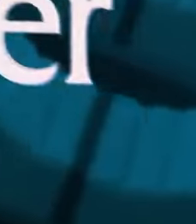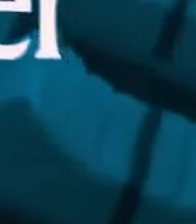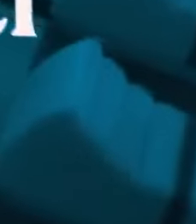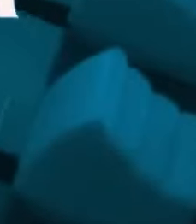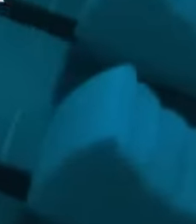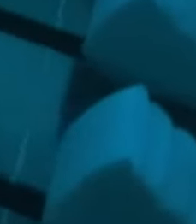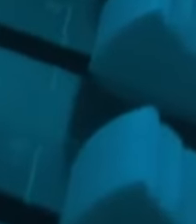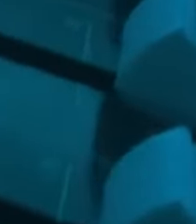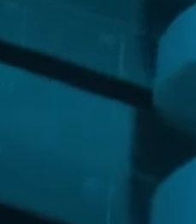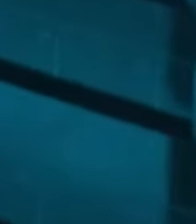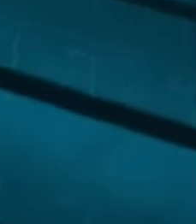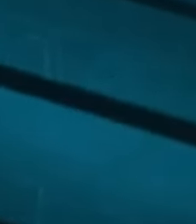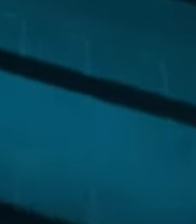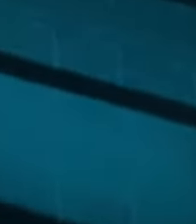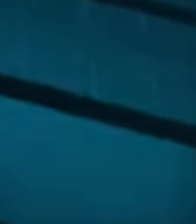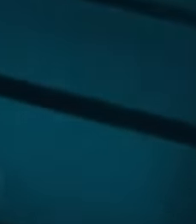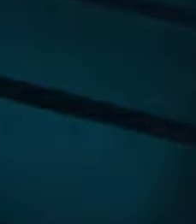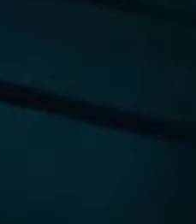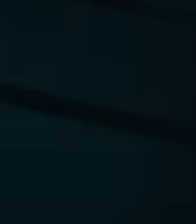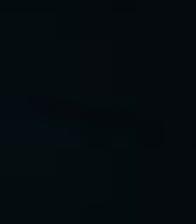ministerios ebenecer i